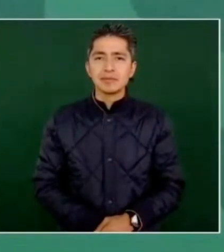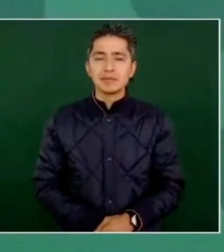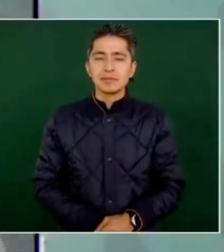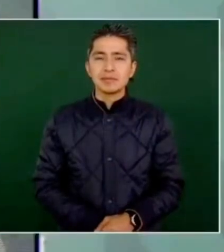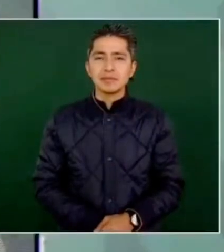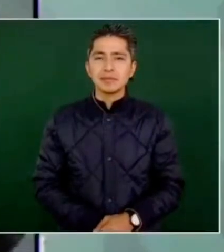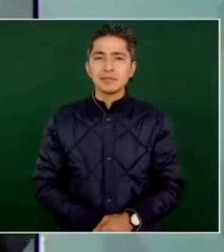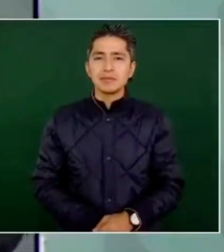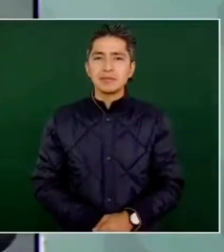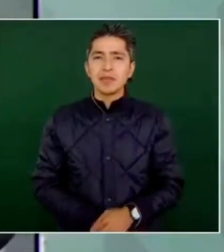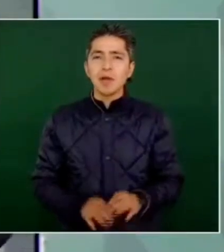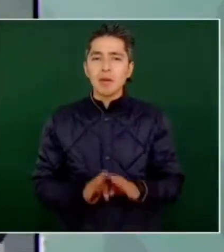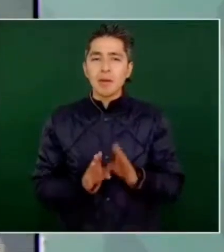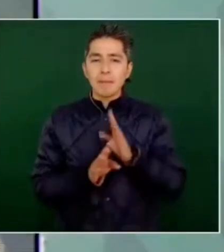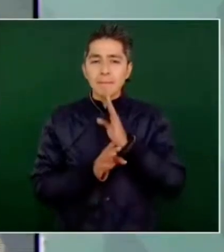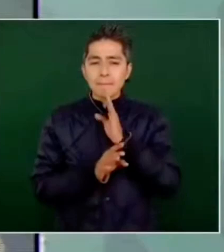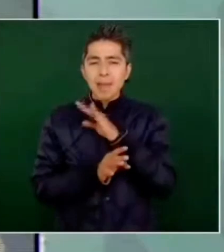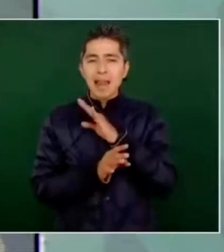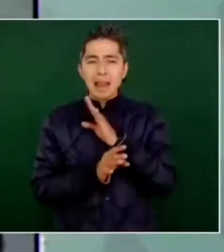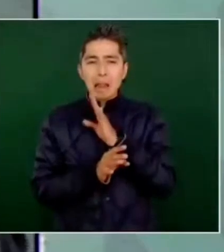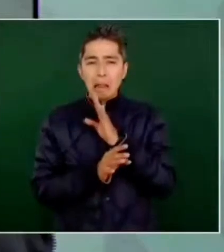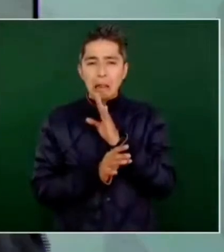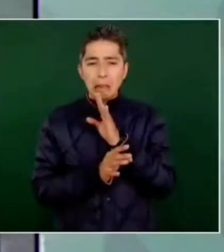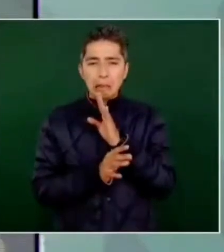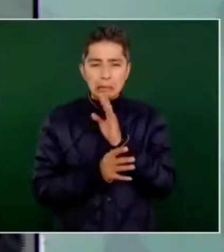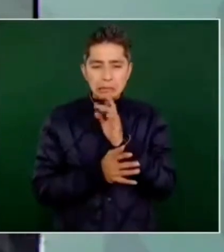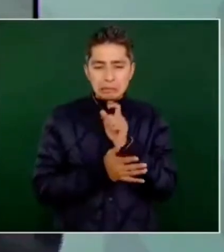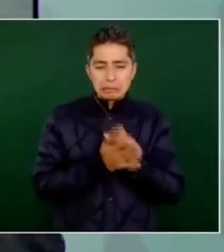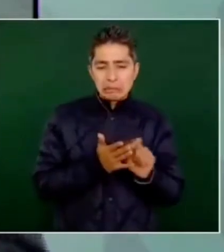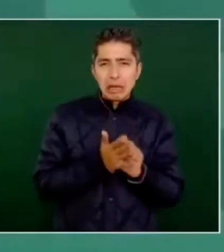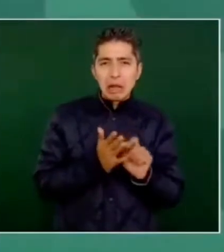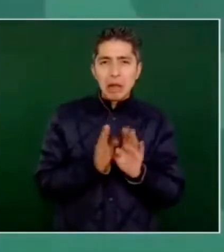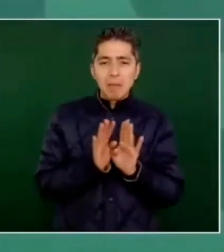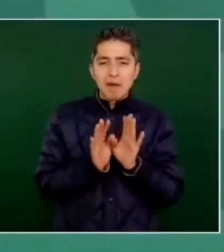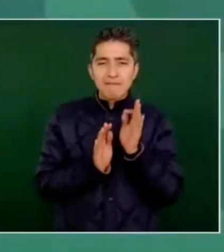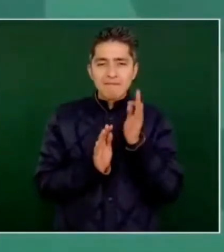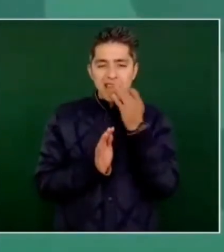Lo malintencionado, lo calumnioso,